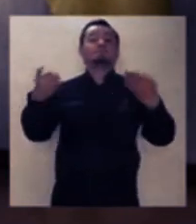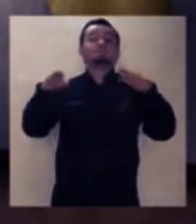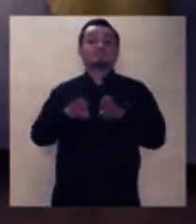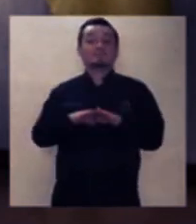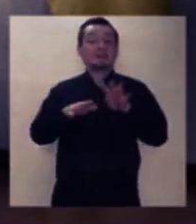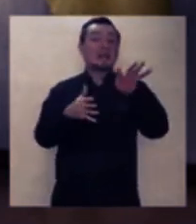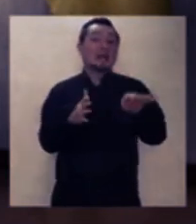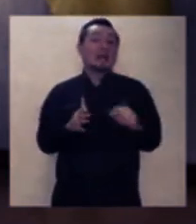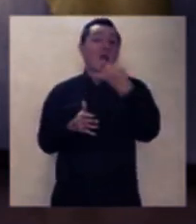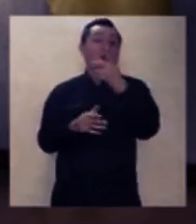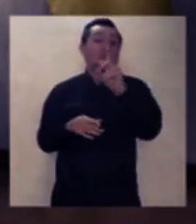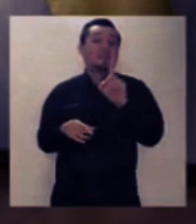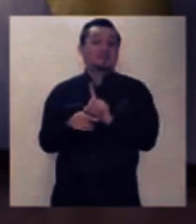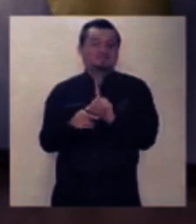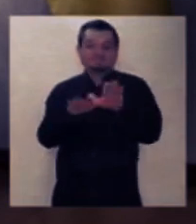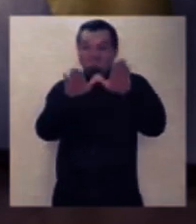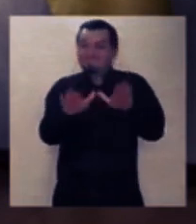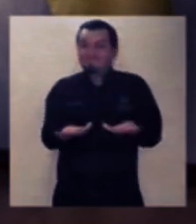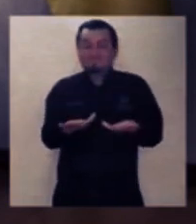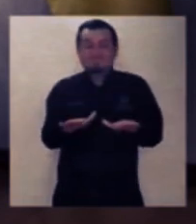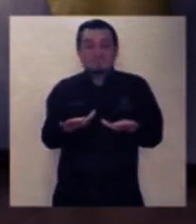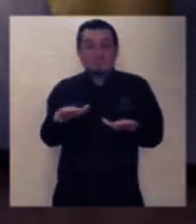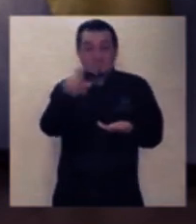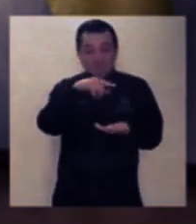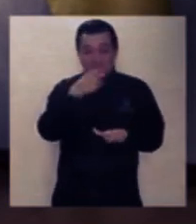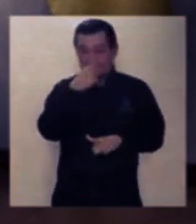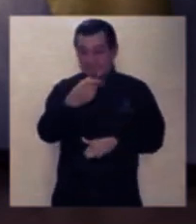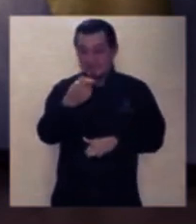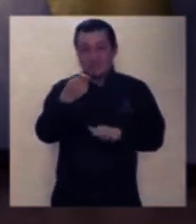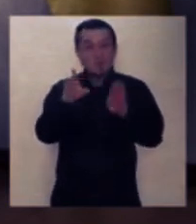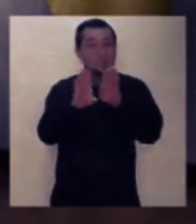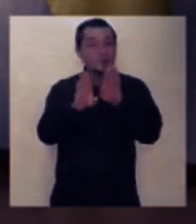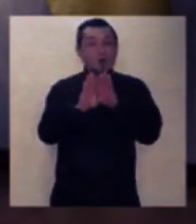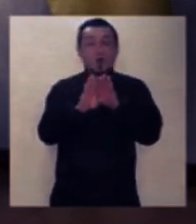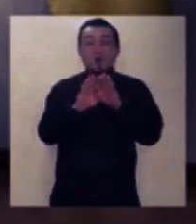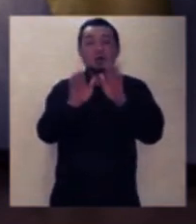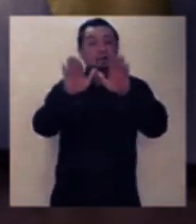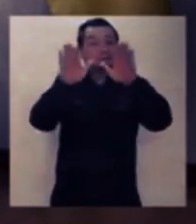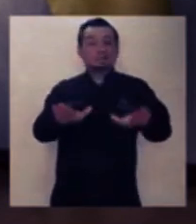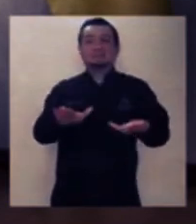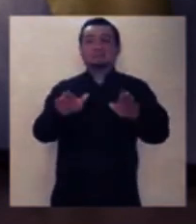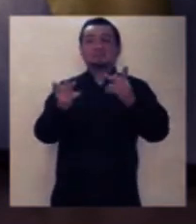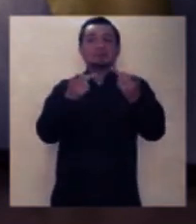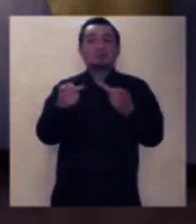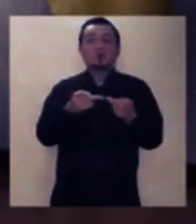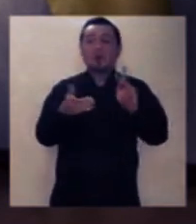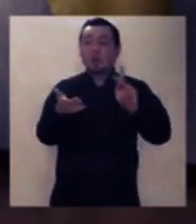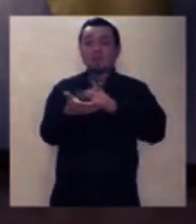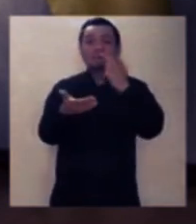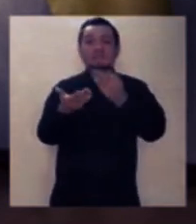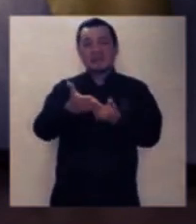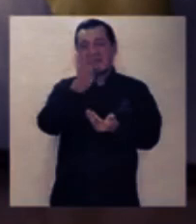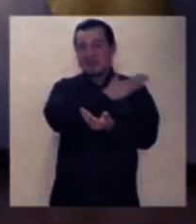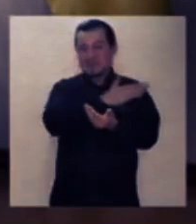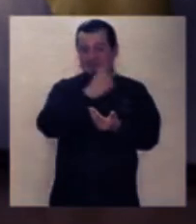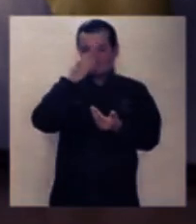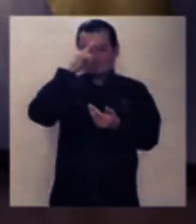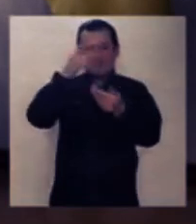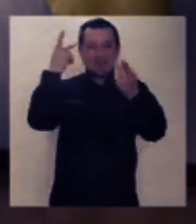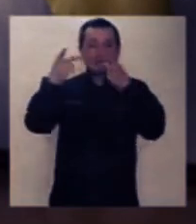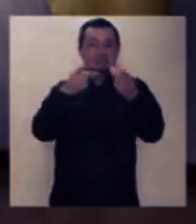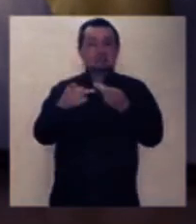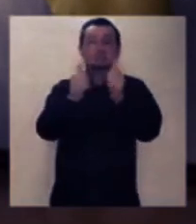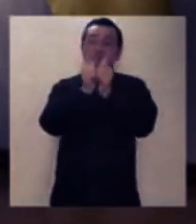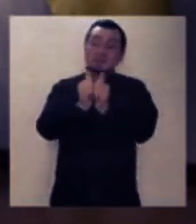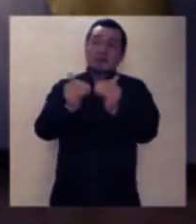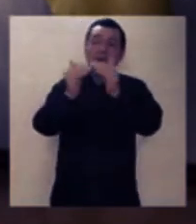Esta medida tendría una duración de 14 días para lograr su propósito. Y al decir parar en seco, nos referimos a una medida más drástica que la que tomamos